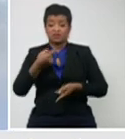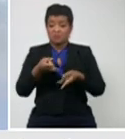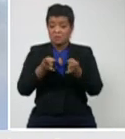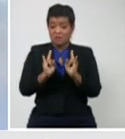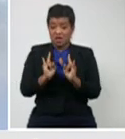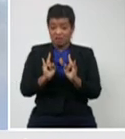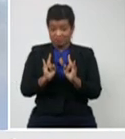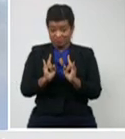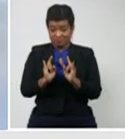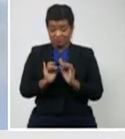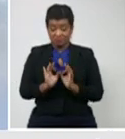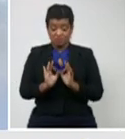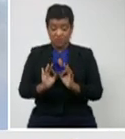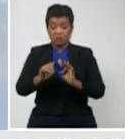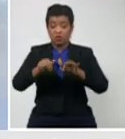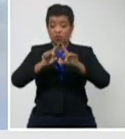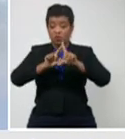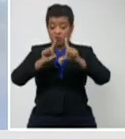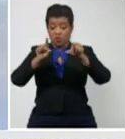de